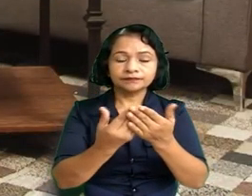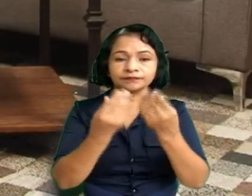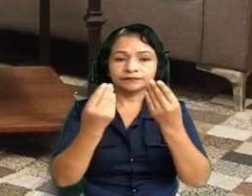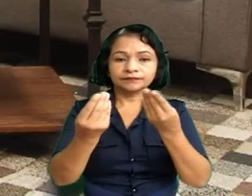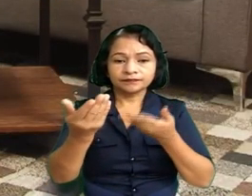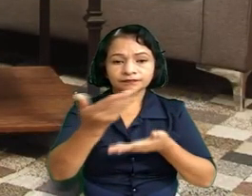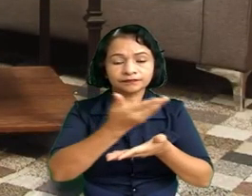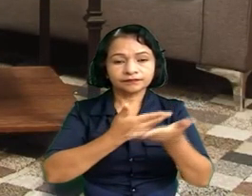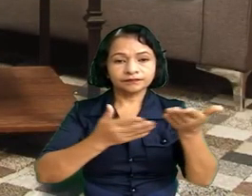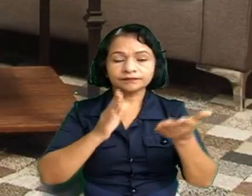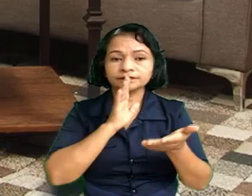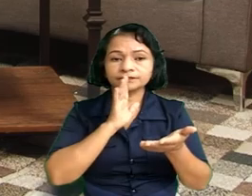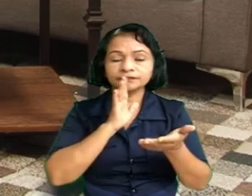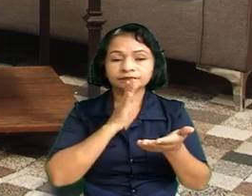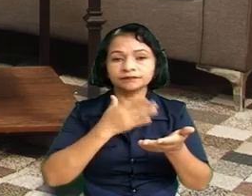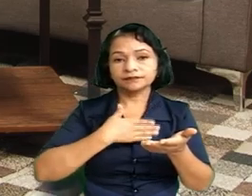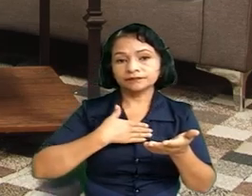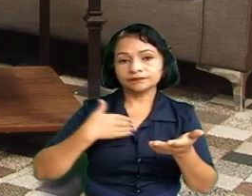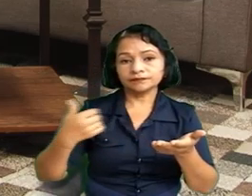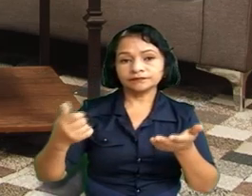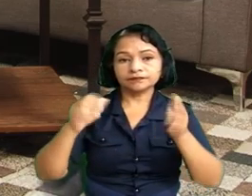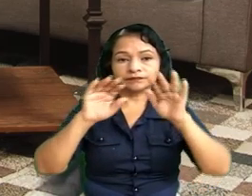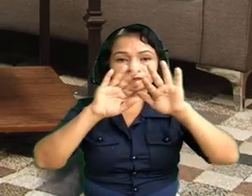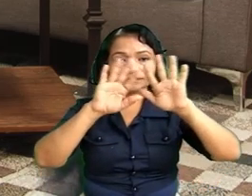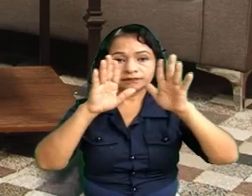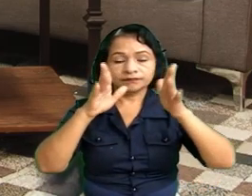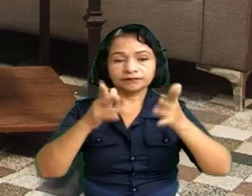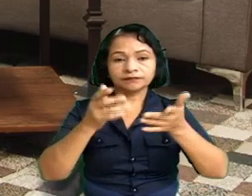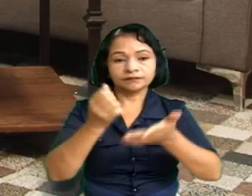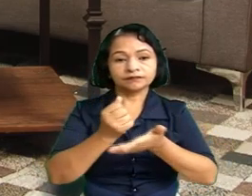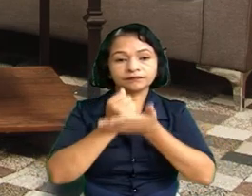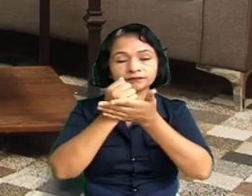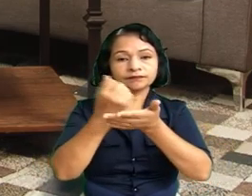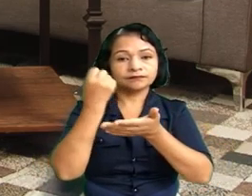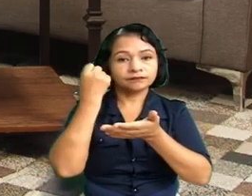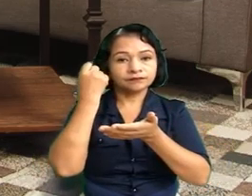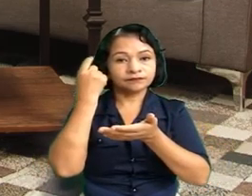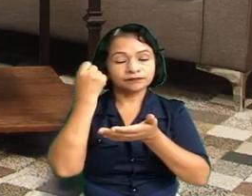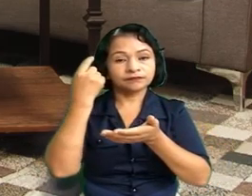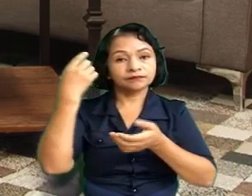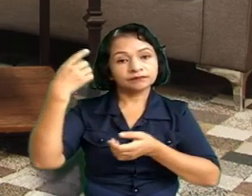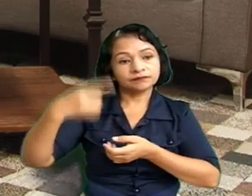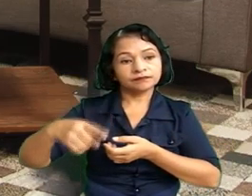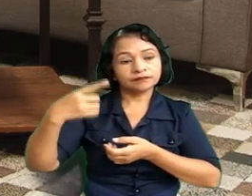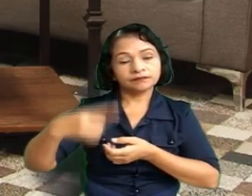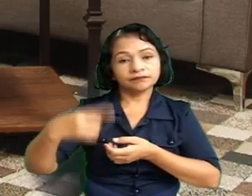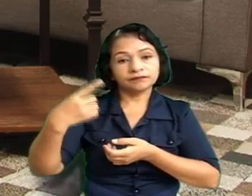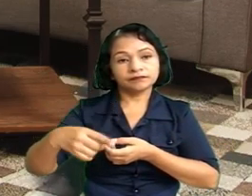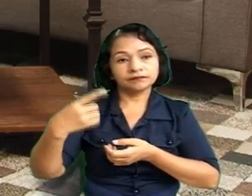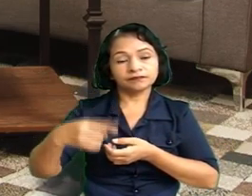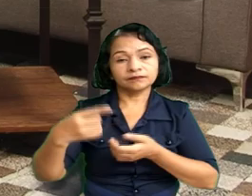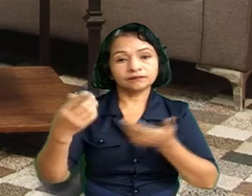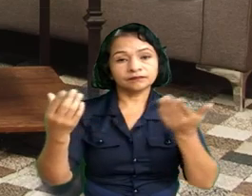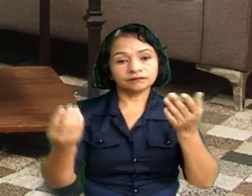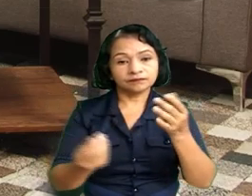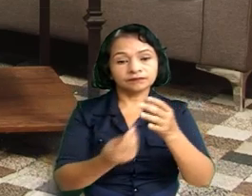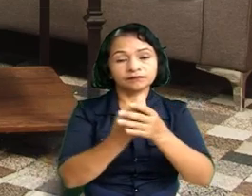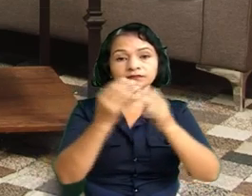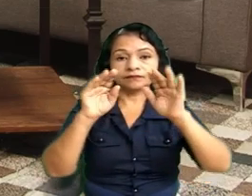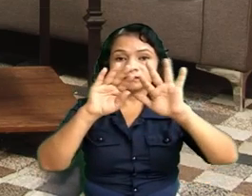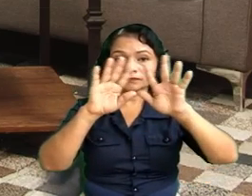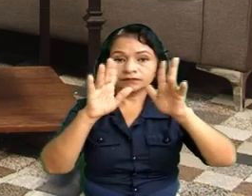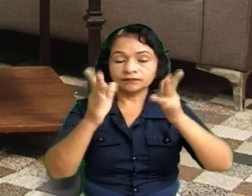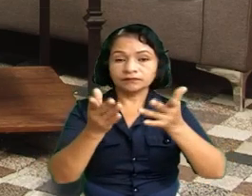conversar. Y qué mejor una mujer también que nos ayude a entender lo que significa el proceso de restitución de derechos y la integración de la mujer como